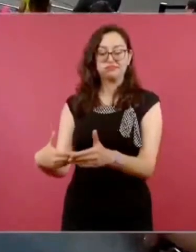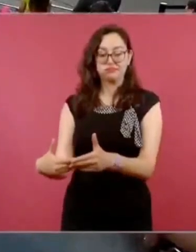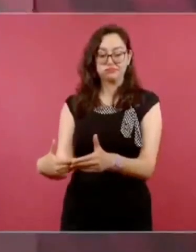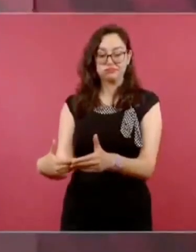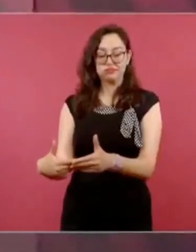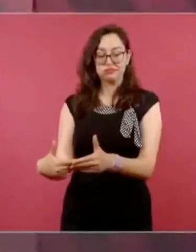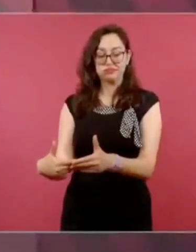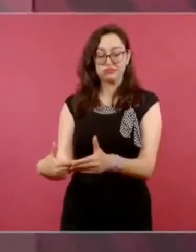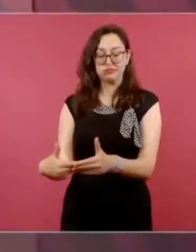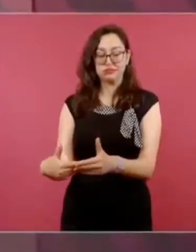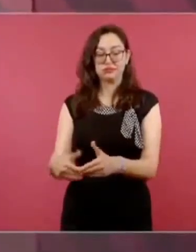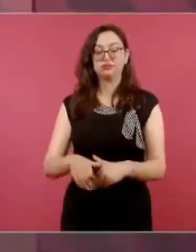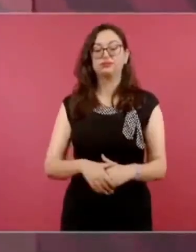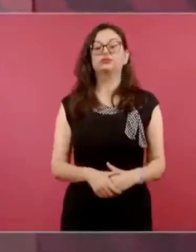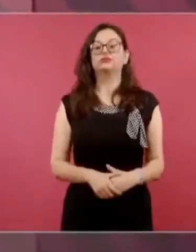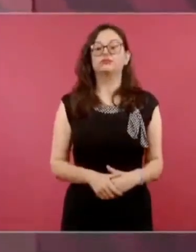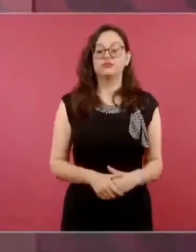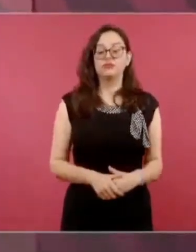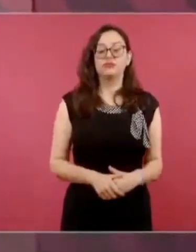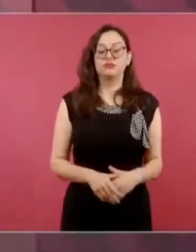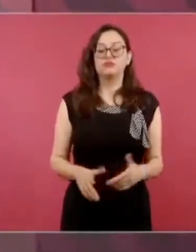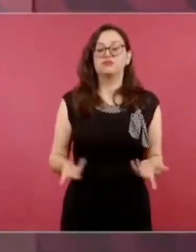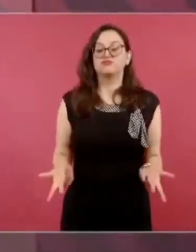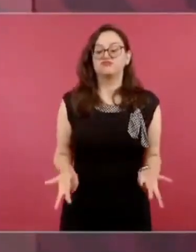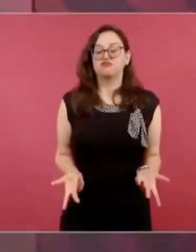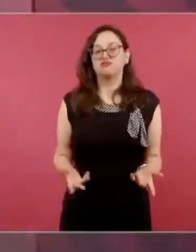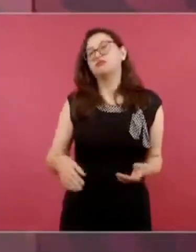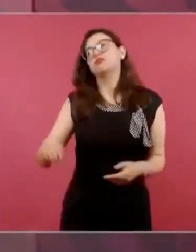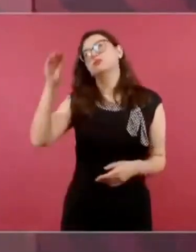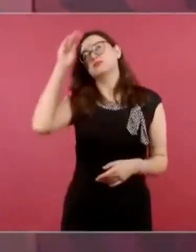preguntarse cuántas veces